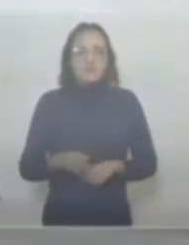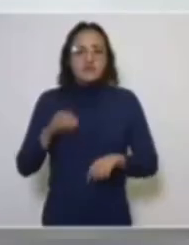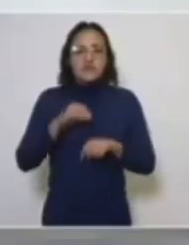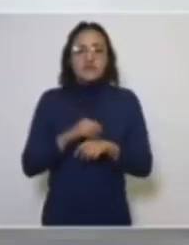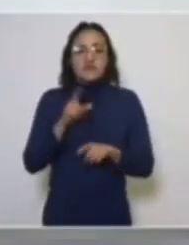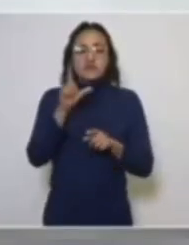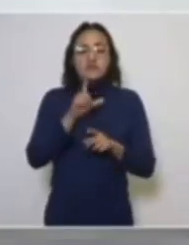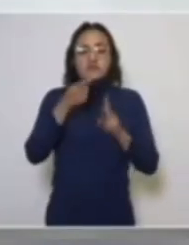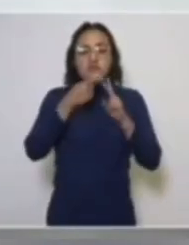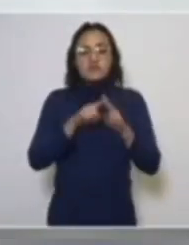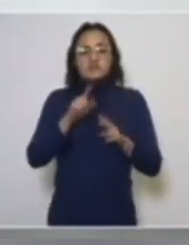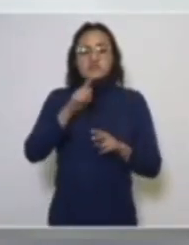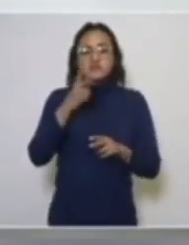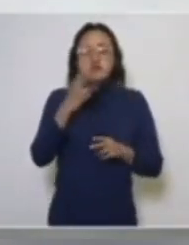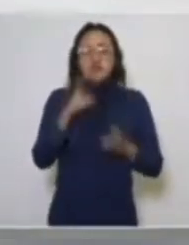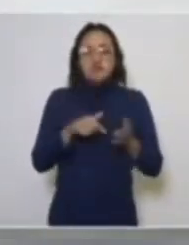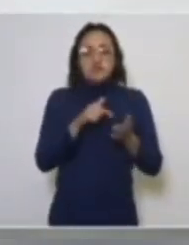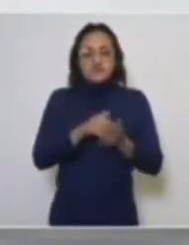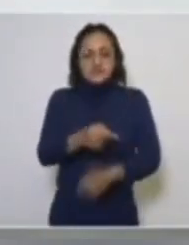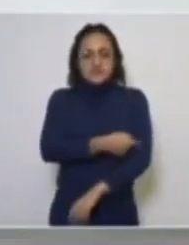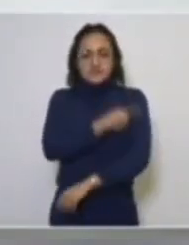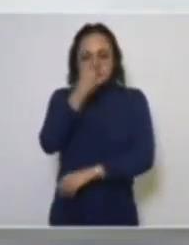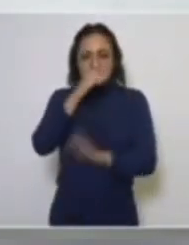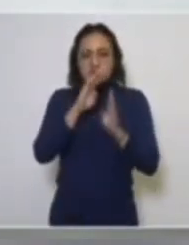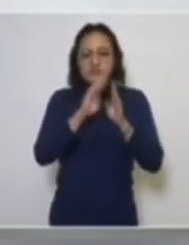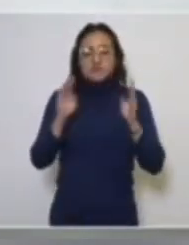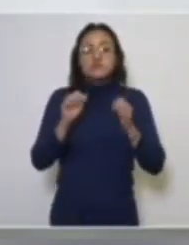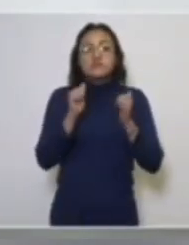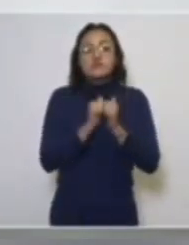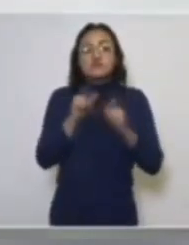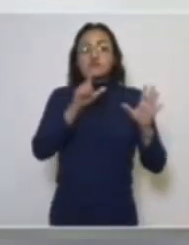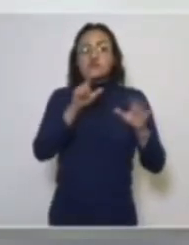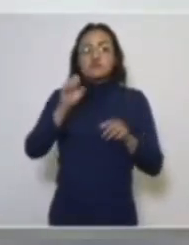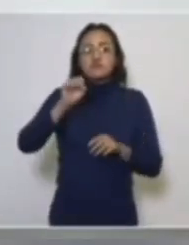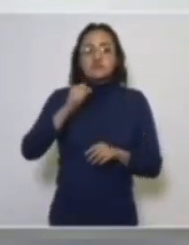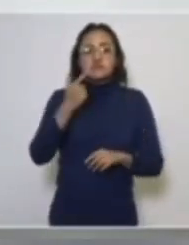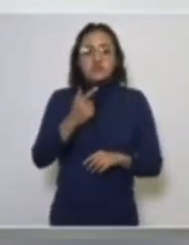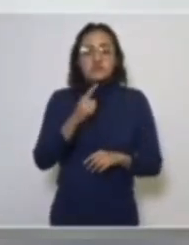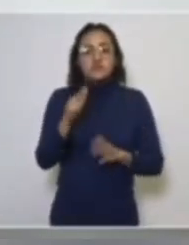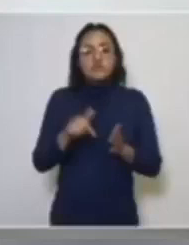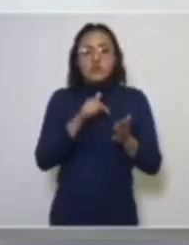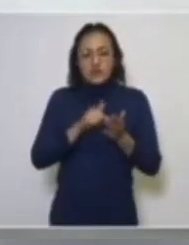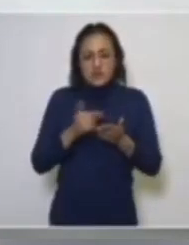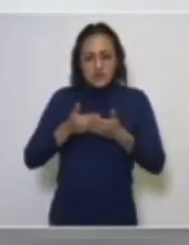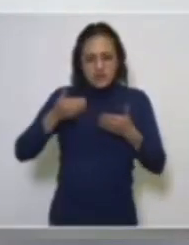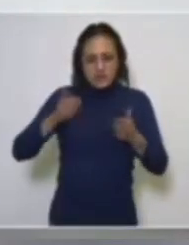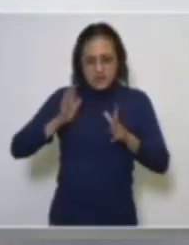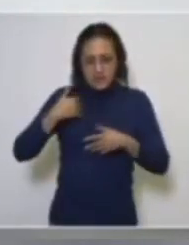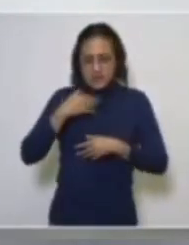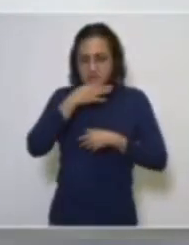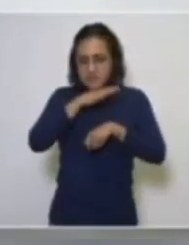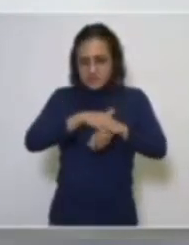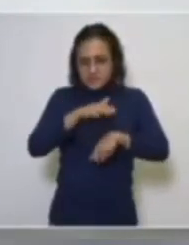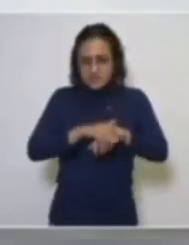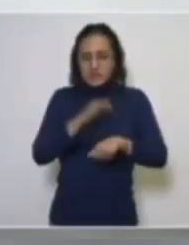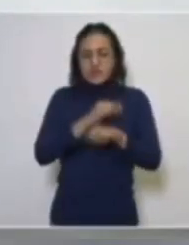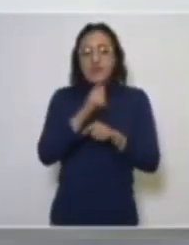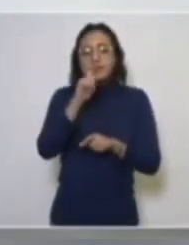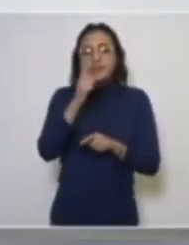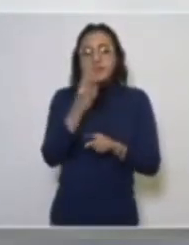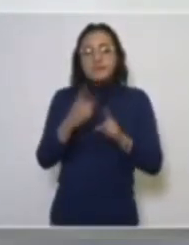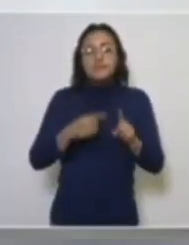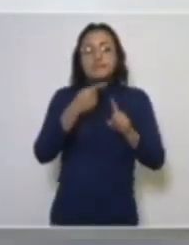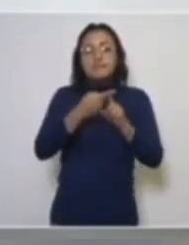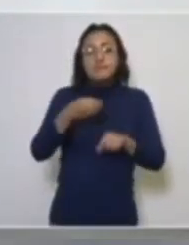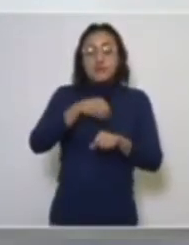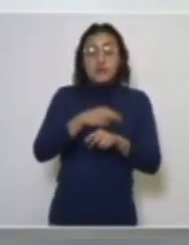73 módulos itinerantes en paralelo con las 767 unidades médicas que tienen la jornada de vacunación permanente